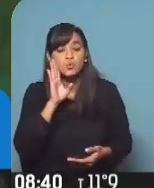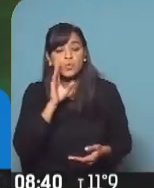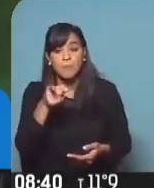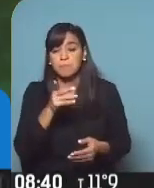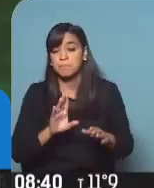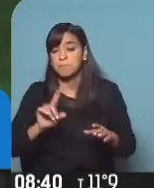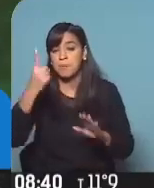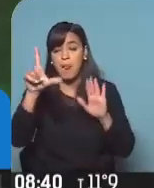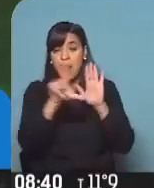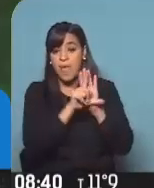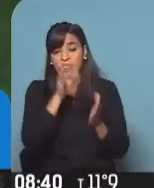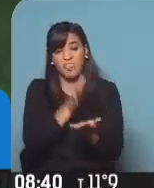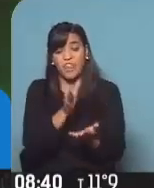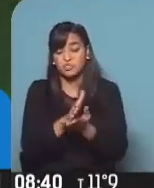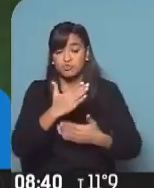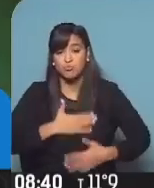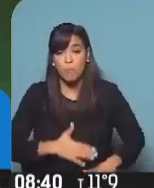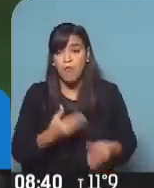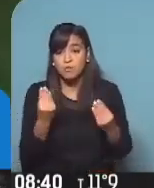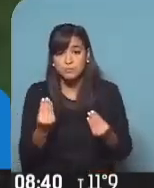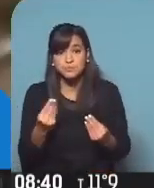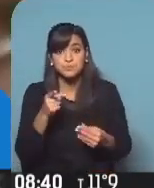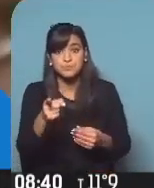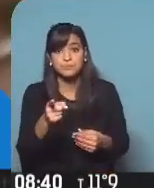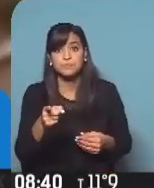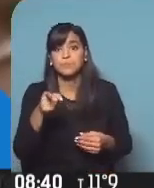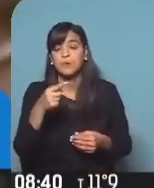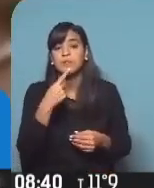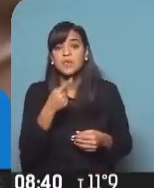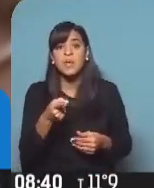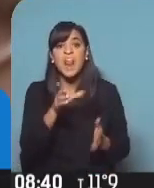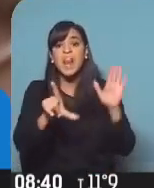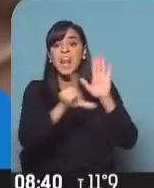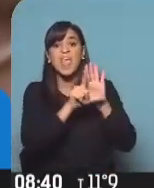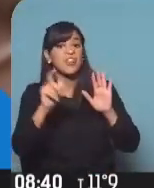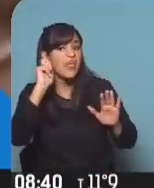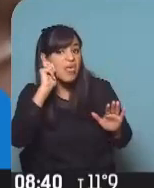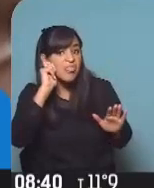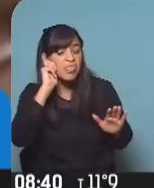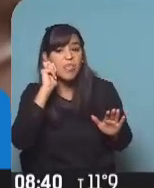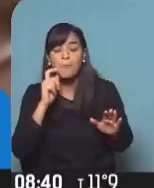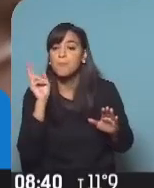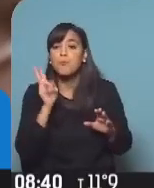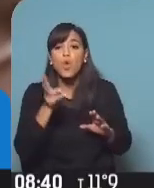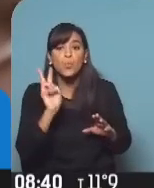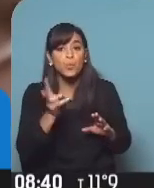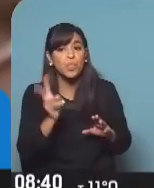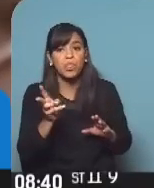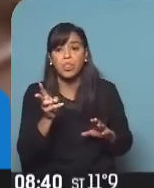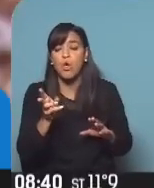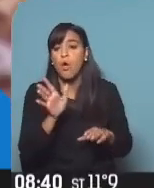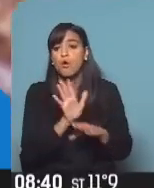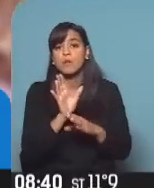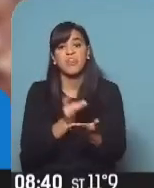primeras leyes de derechos humanos que hubo fue lo que llama el act la ley de edad la edad que prohíbe terminantemente hacer